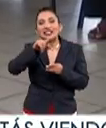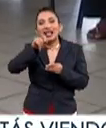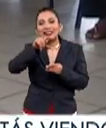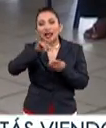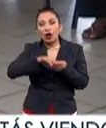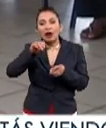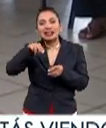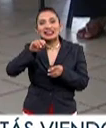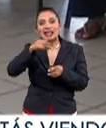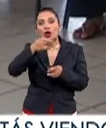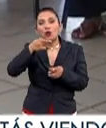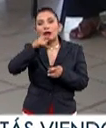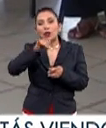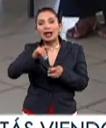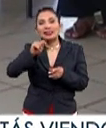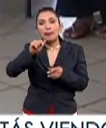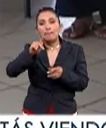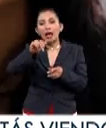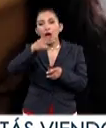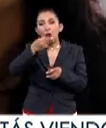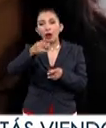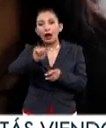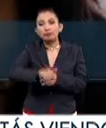Mazateco, Niguiwa y Tepegua.